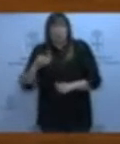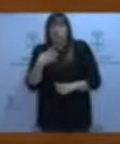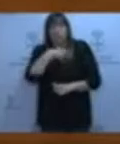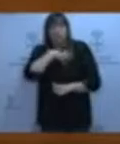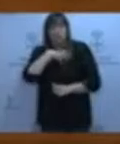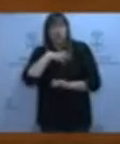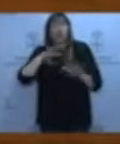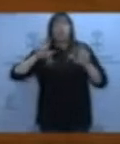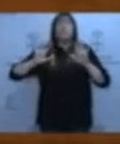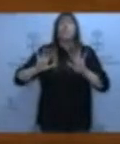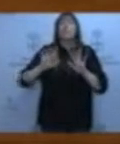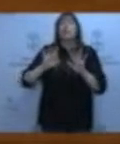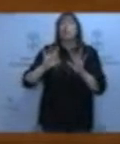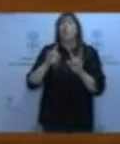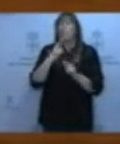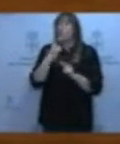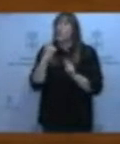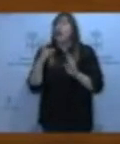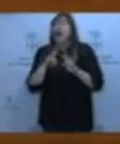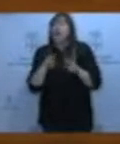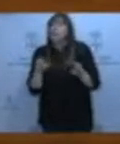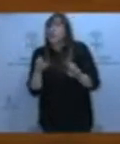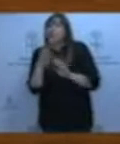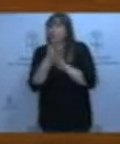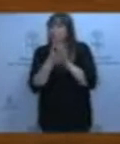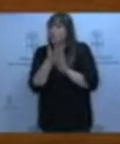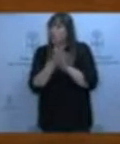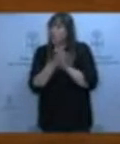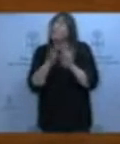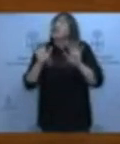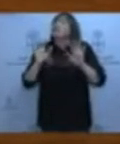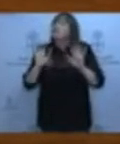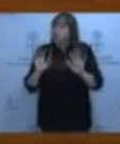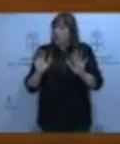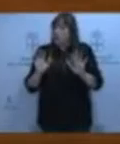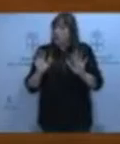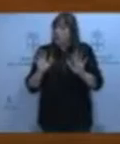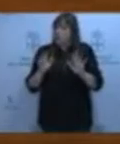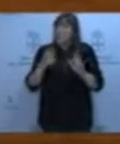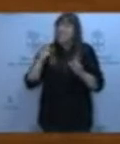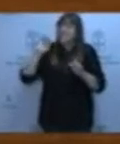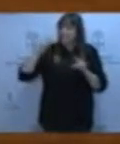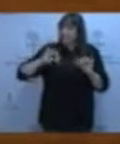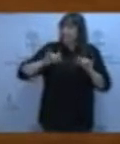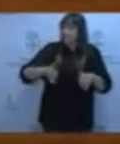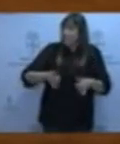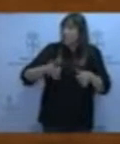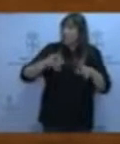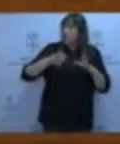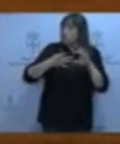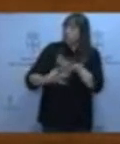necesario poner, como decía al principio de la intervención, un pero. El pero es que, compartiendo la iniciativa, ¿no?, en lo que se refiere al caso